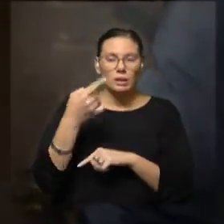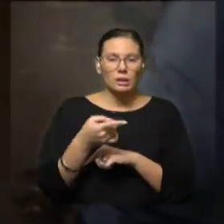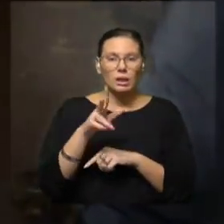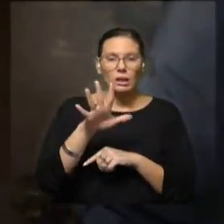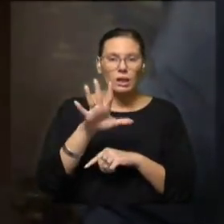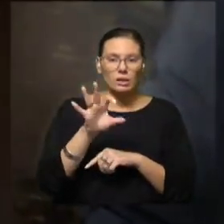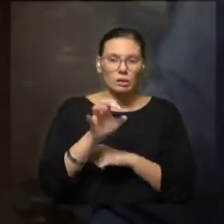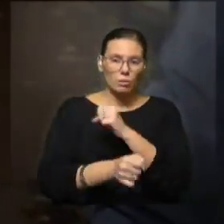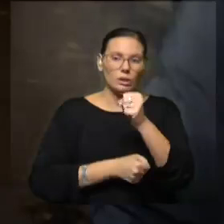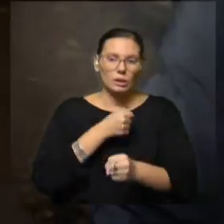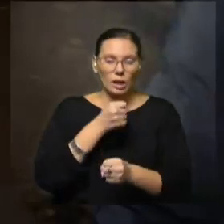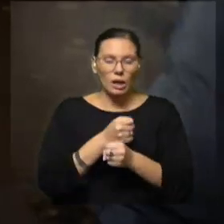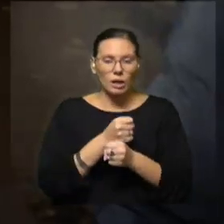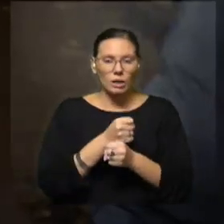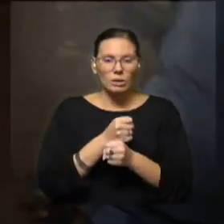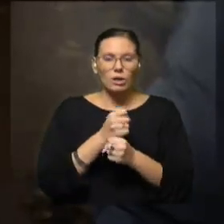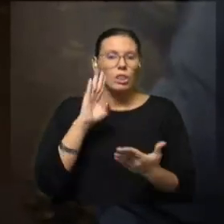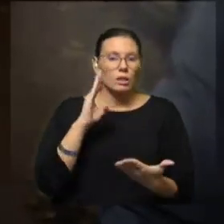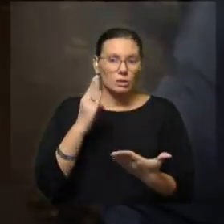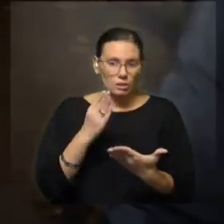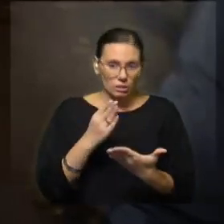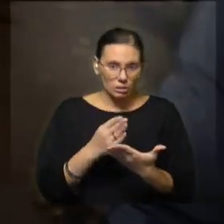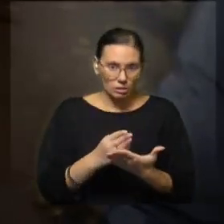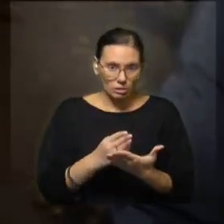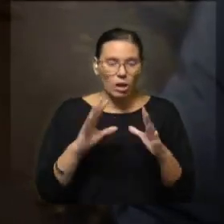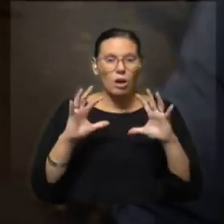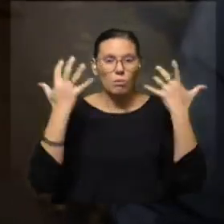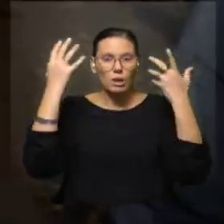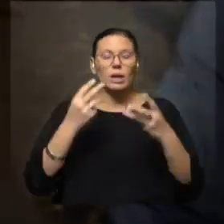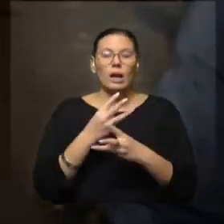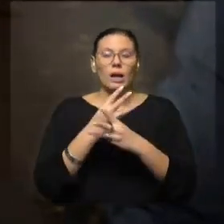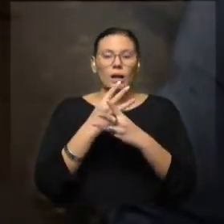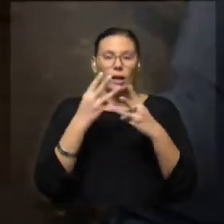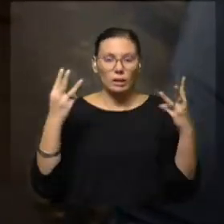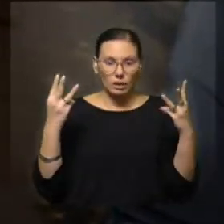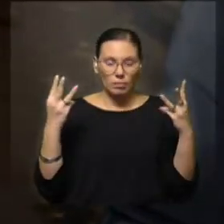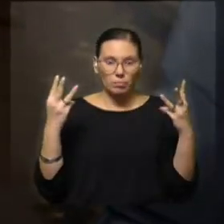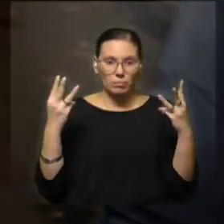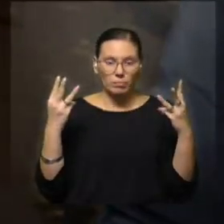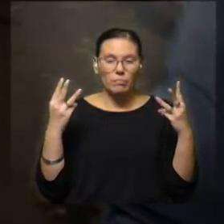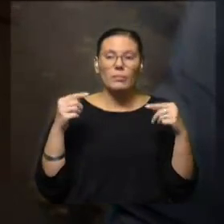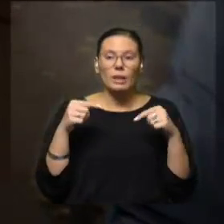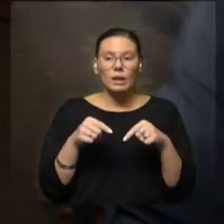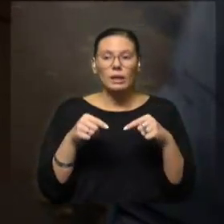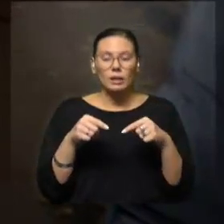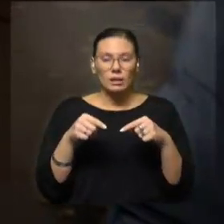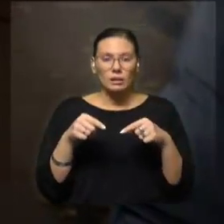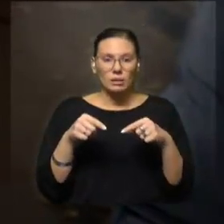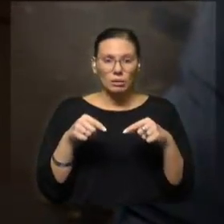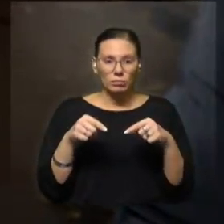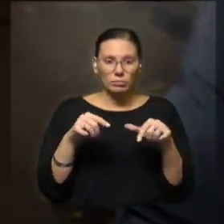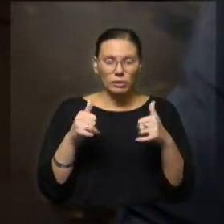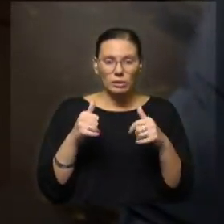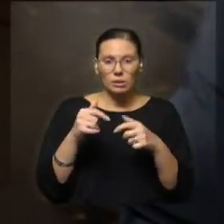cumplen 50 años del golpe de Estado y, consecuentemente, de la huelga general. Entonces, en ese marco, ya